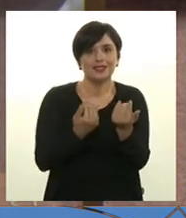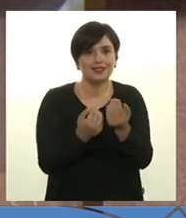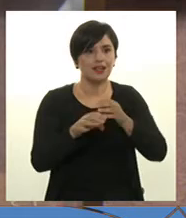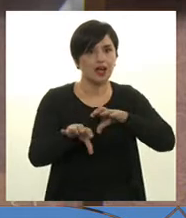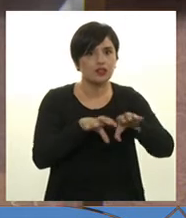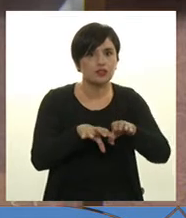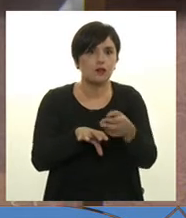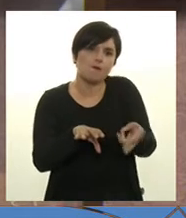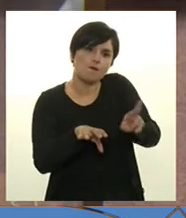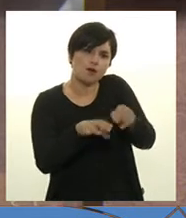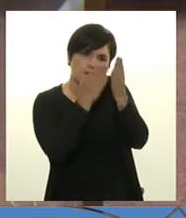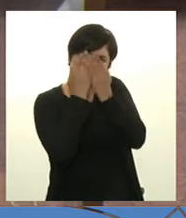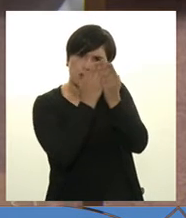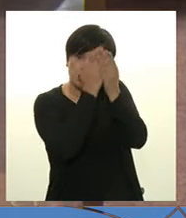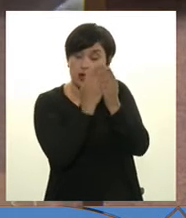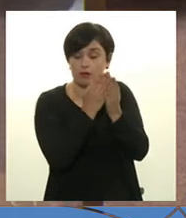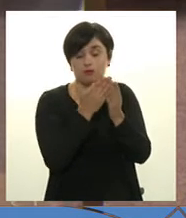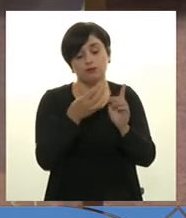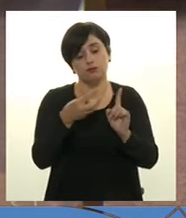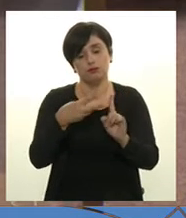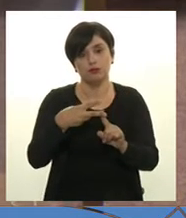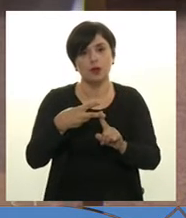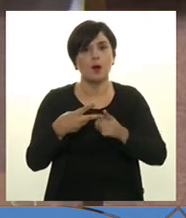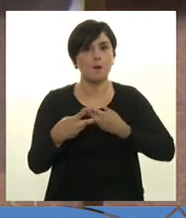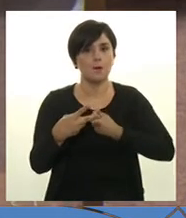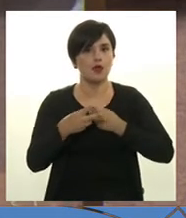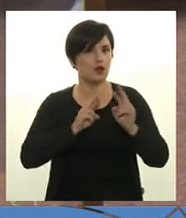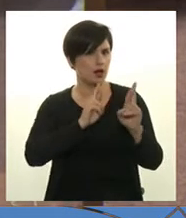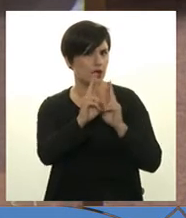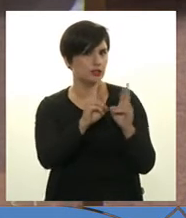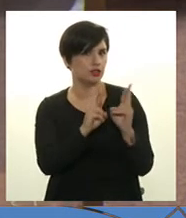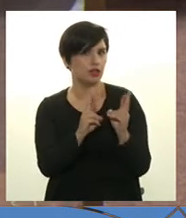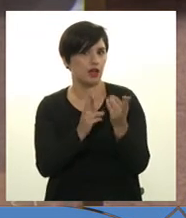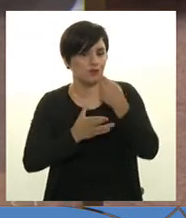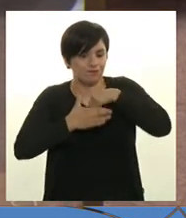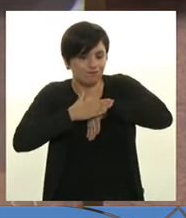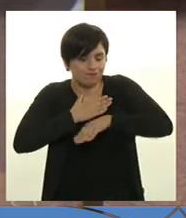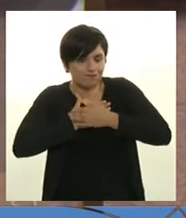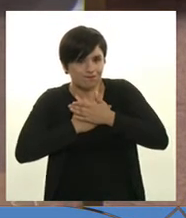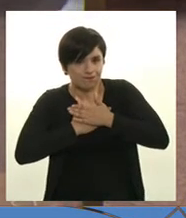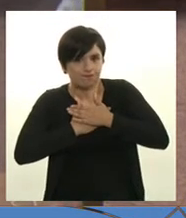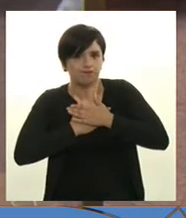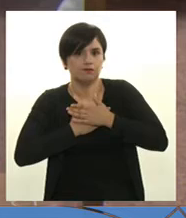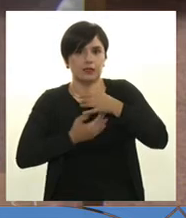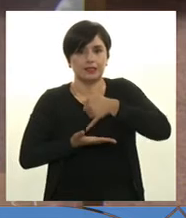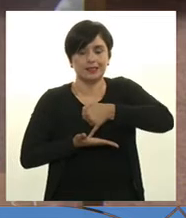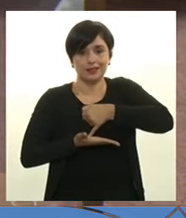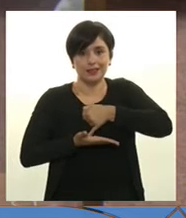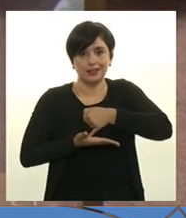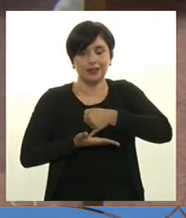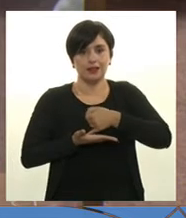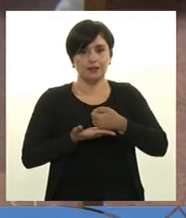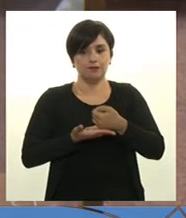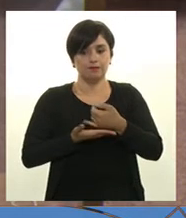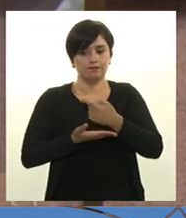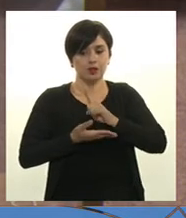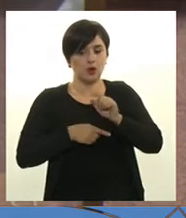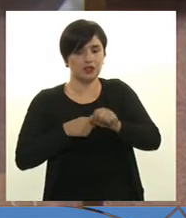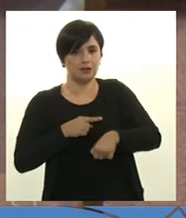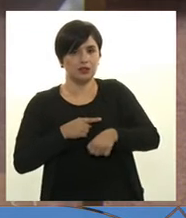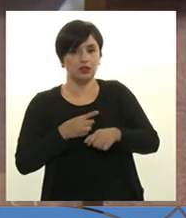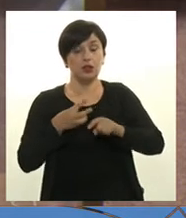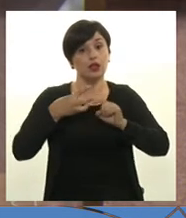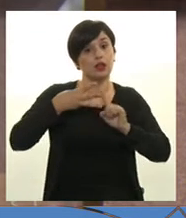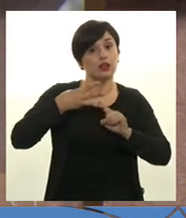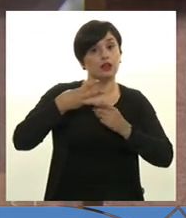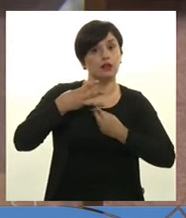volver a estudiar después de muchos años los miedos relacionados con los estados interiores de la persona a su vulnerabilidad a la desaprobación y